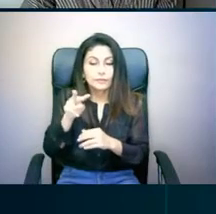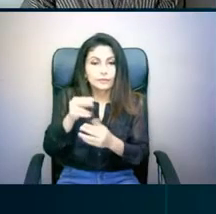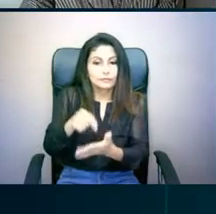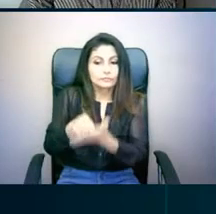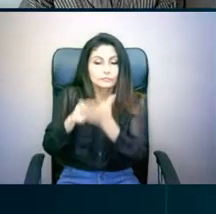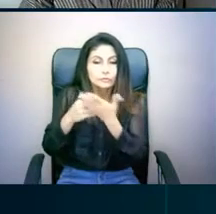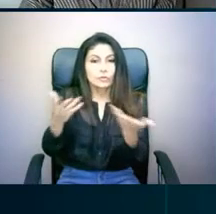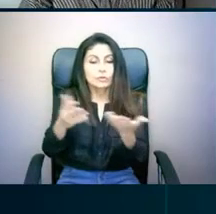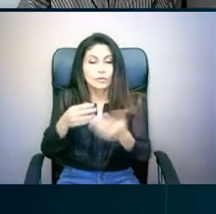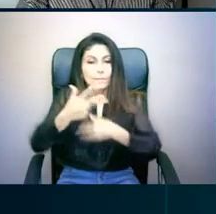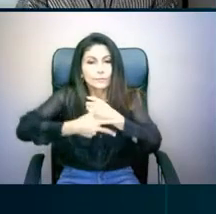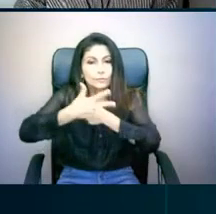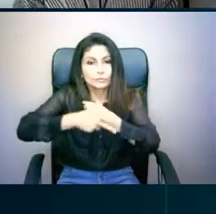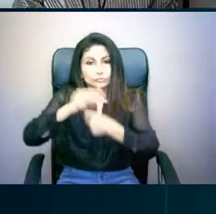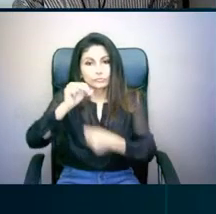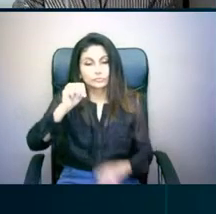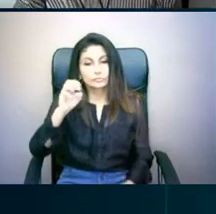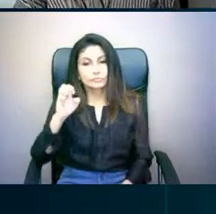producción de metano.